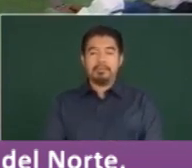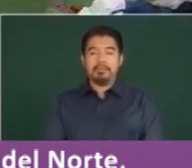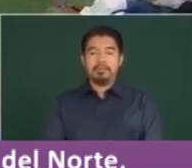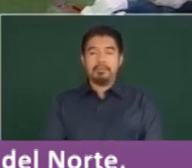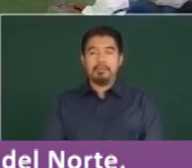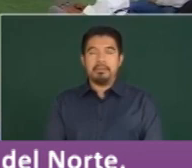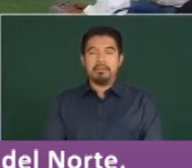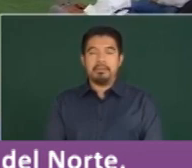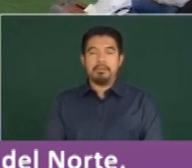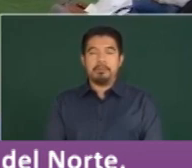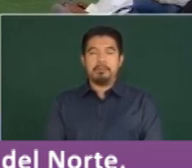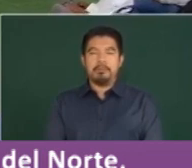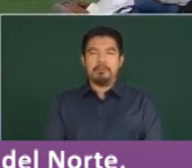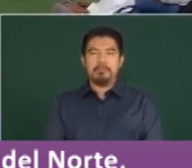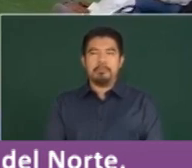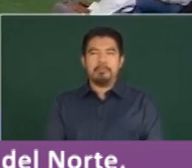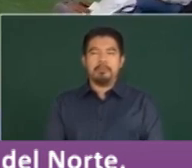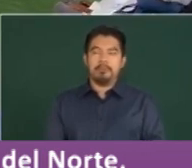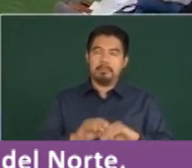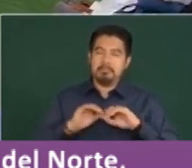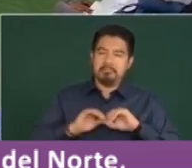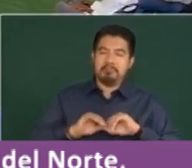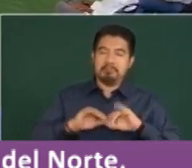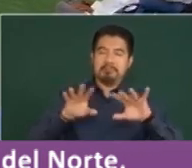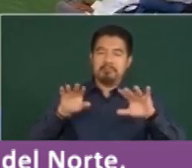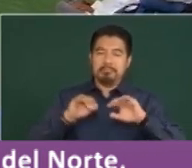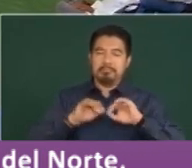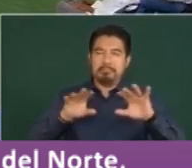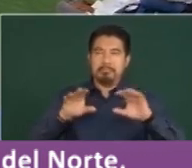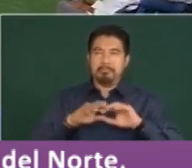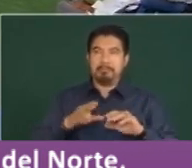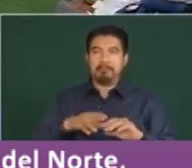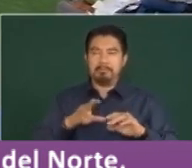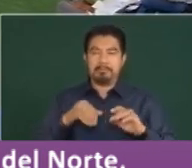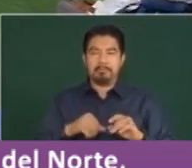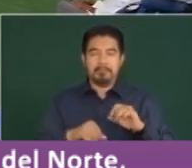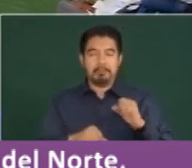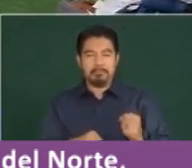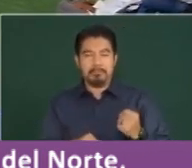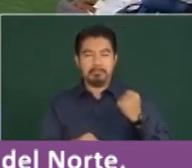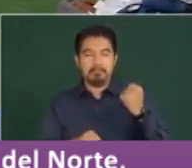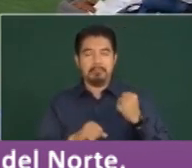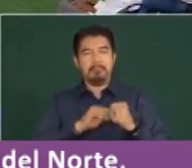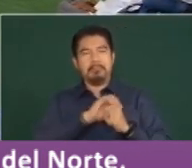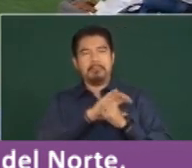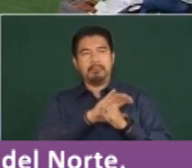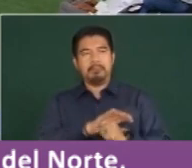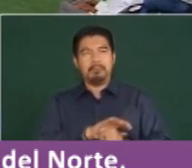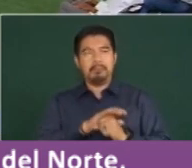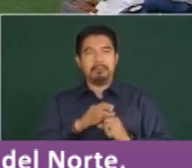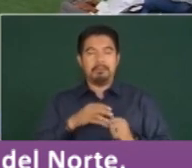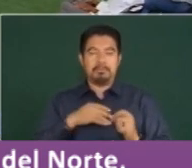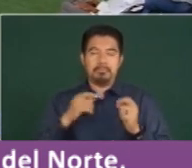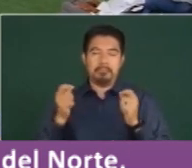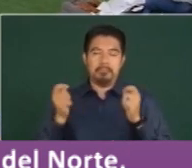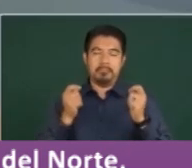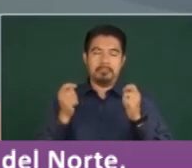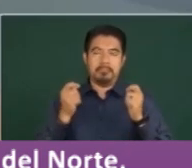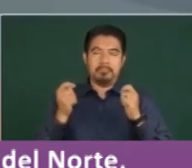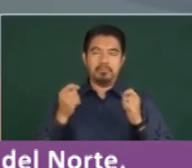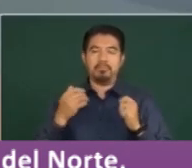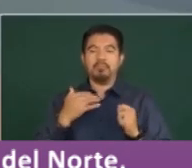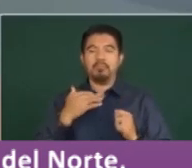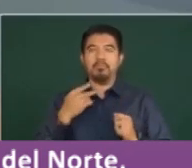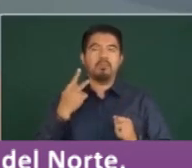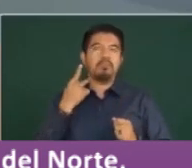Por ello, aseguró que durante la próxima cumbre de líderes de América del Norte, propondrá tanto al presidente de Estados Unidos, Joe Biden, como al primer ministro de